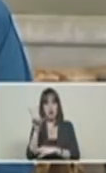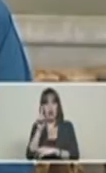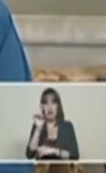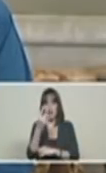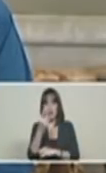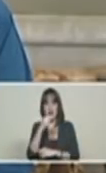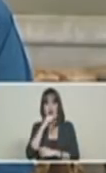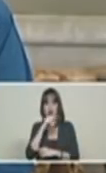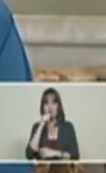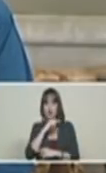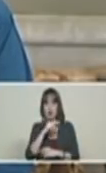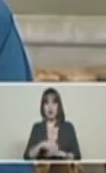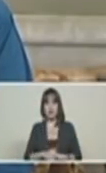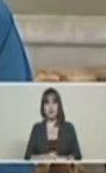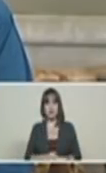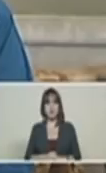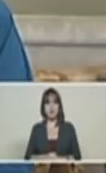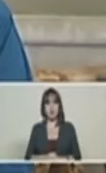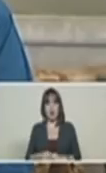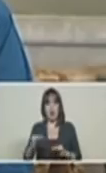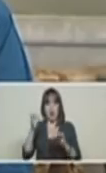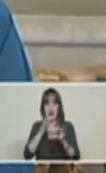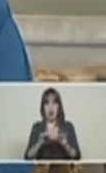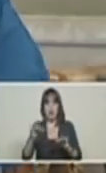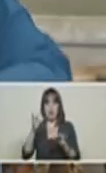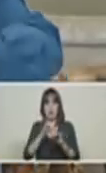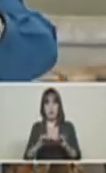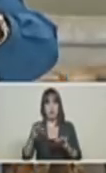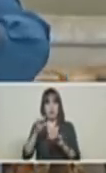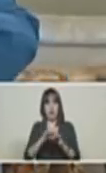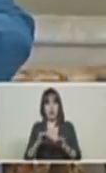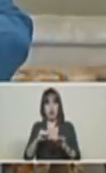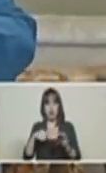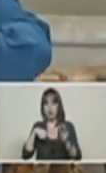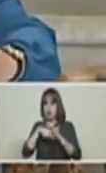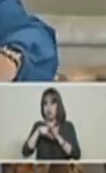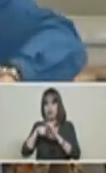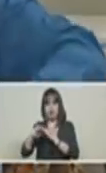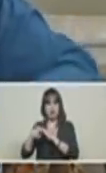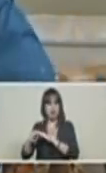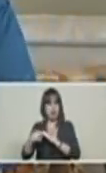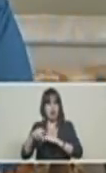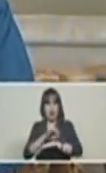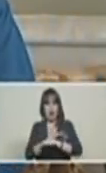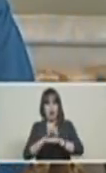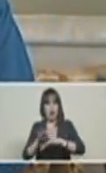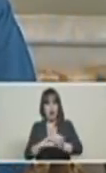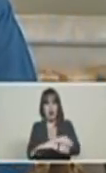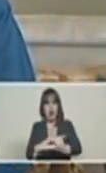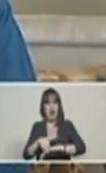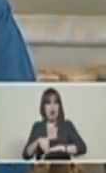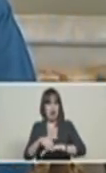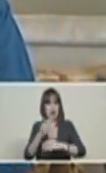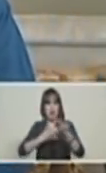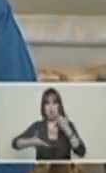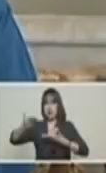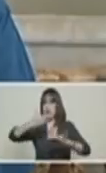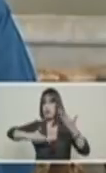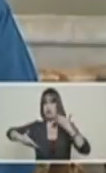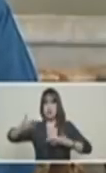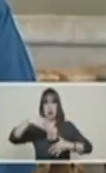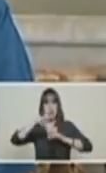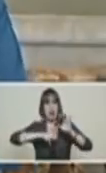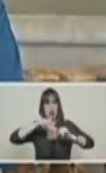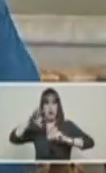1 de octubre, el Petro entra a la calle a funcionar como moneda de intercambio de